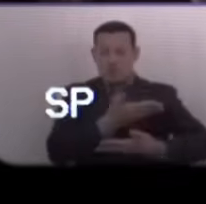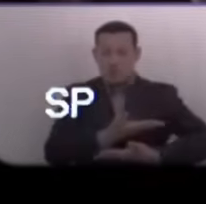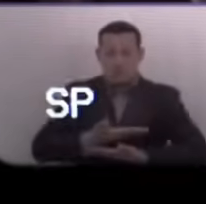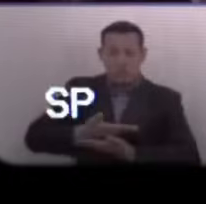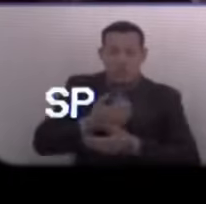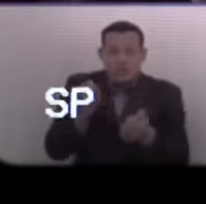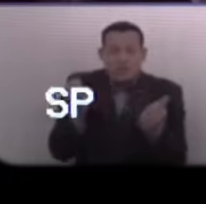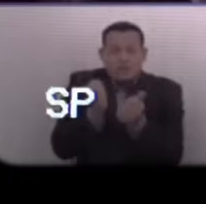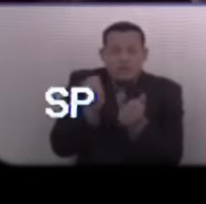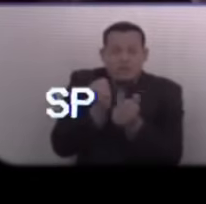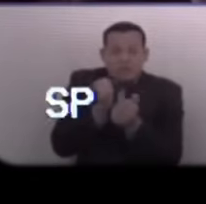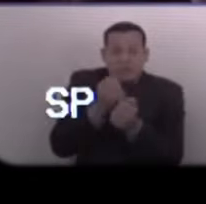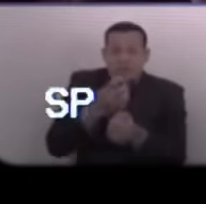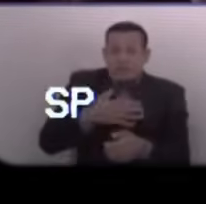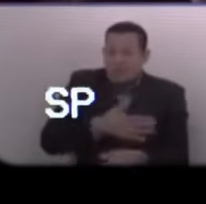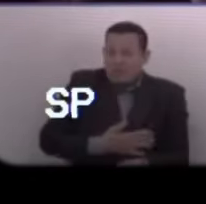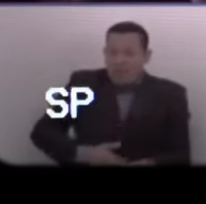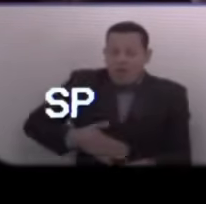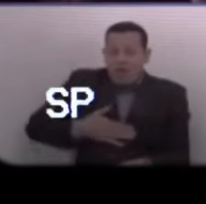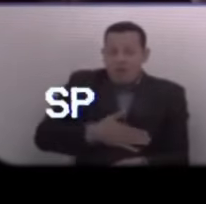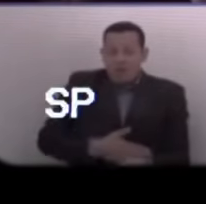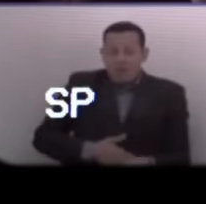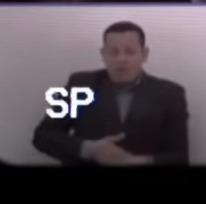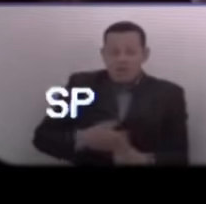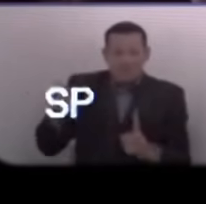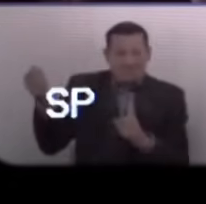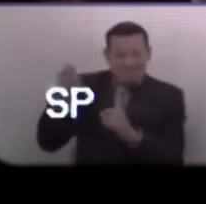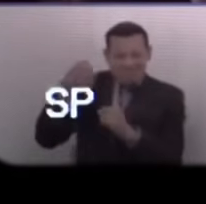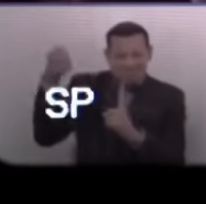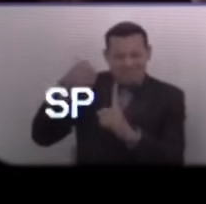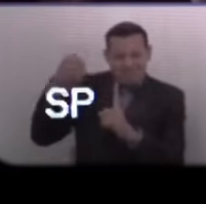pasando frío, están pasando hambre o quién sabe qué cosas más.